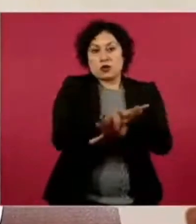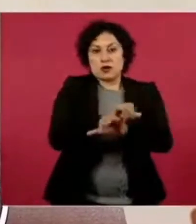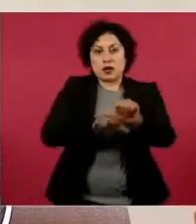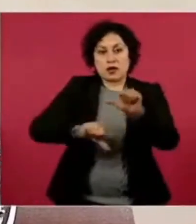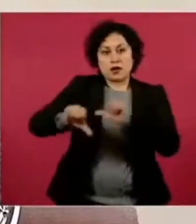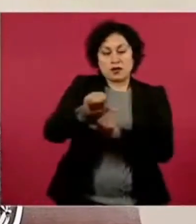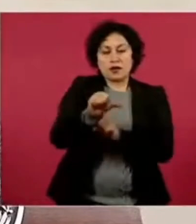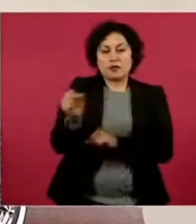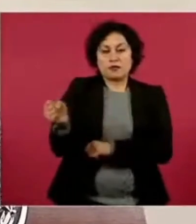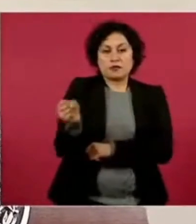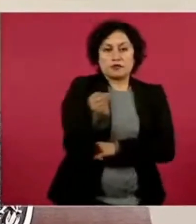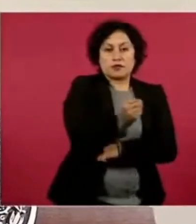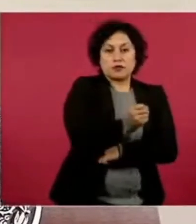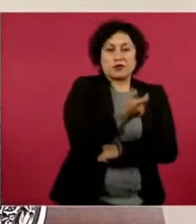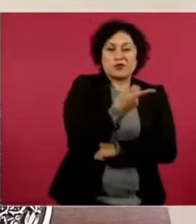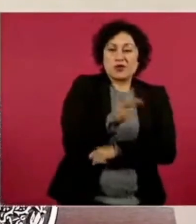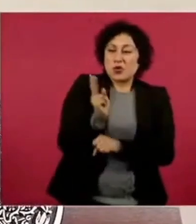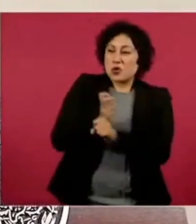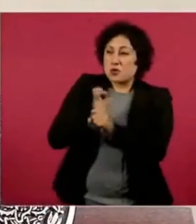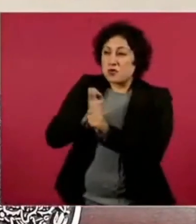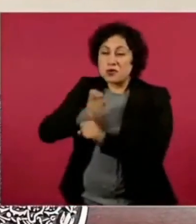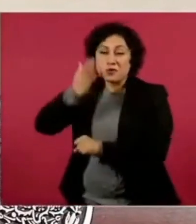sin invitar a autoridades